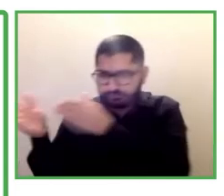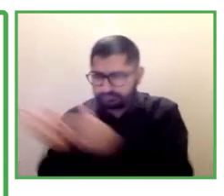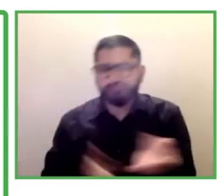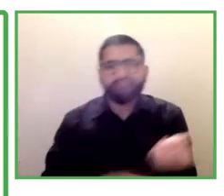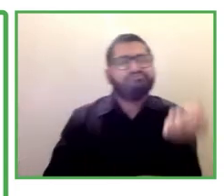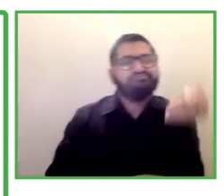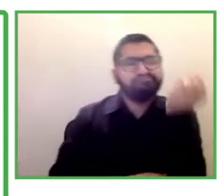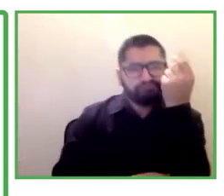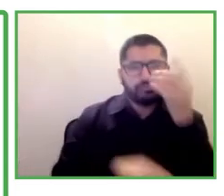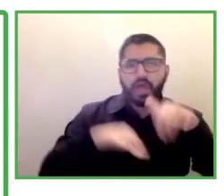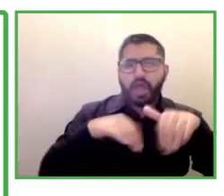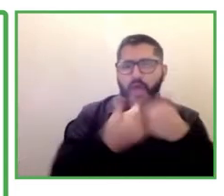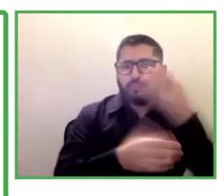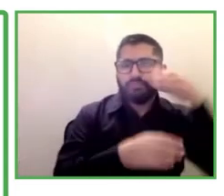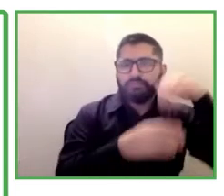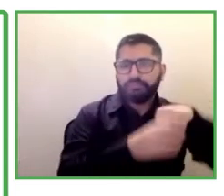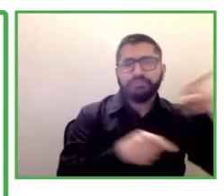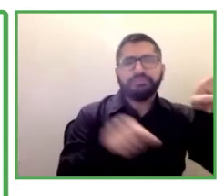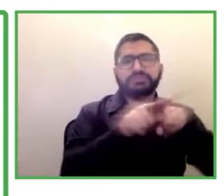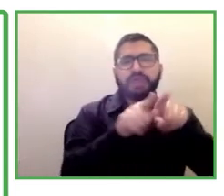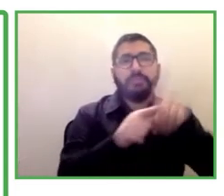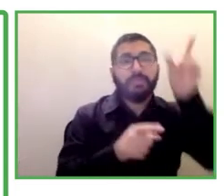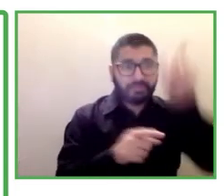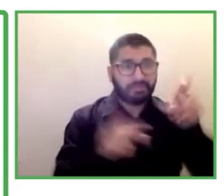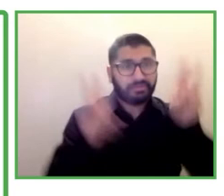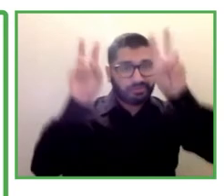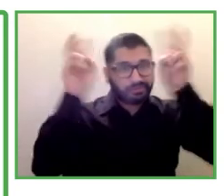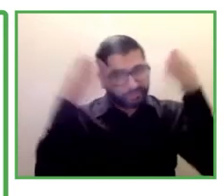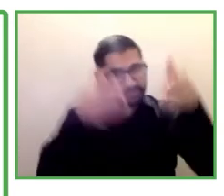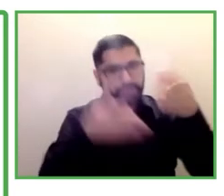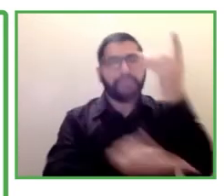qué es lo que significa esto y qué es lo que podría ser también.